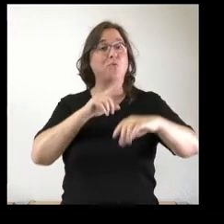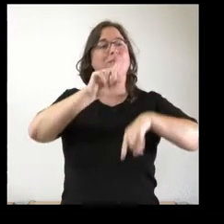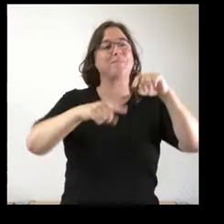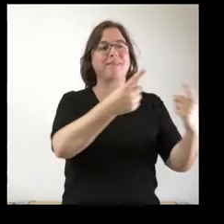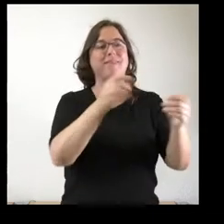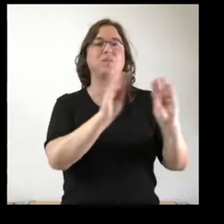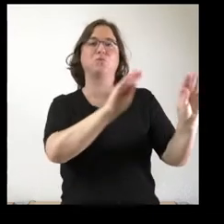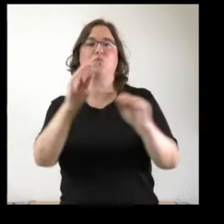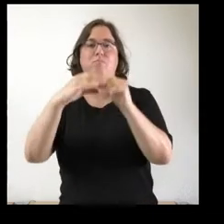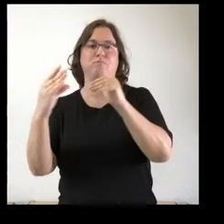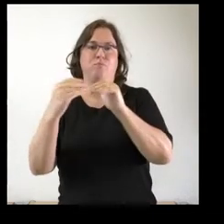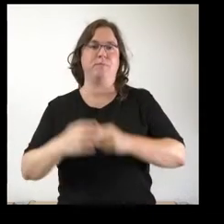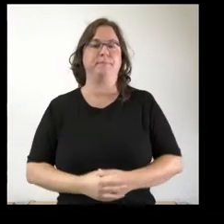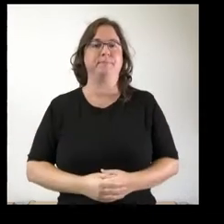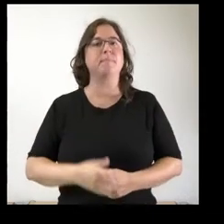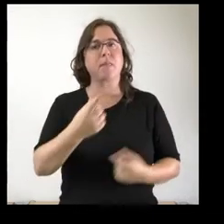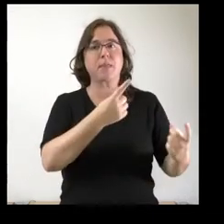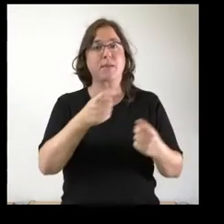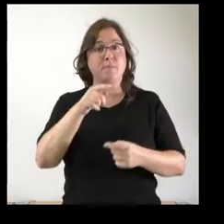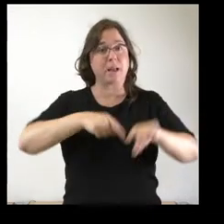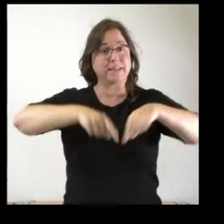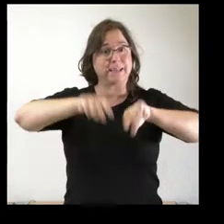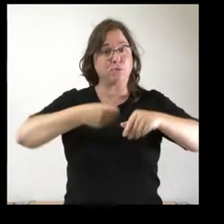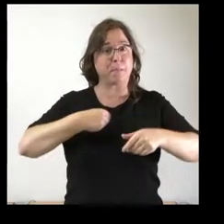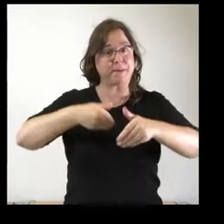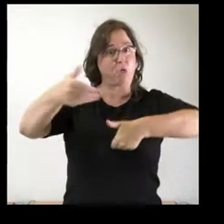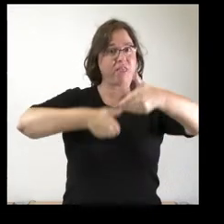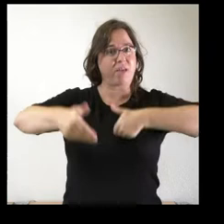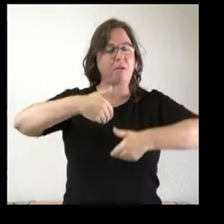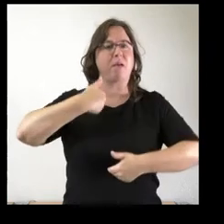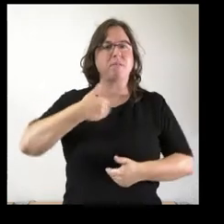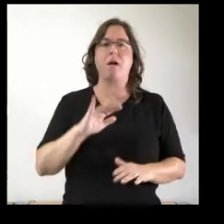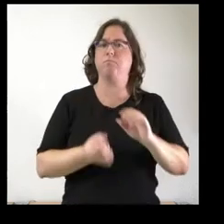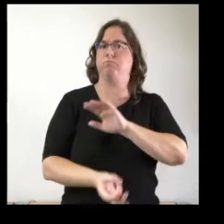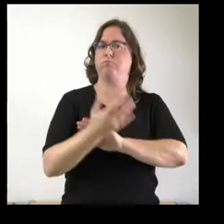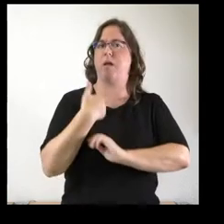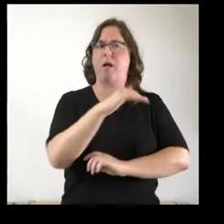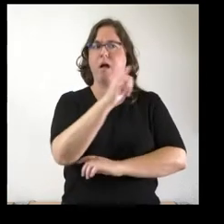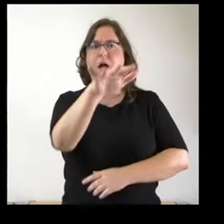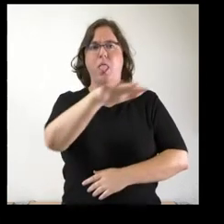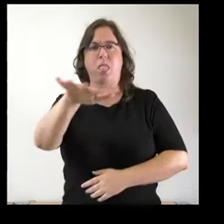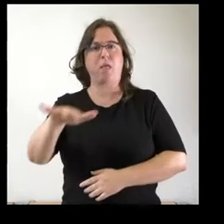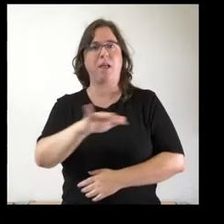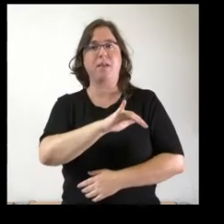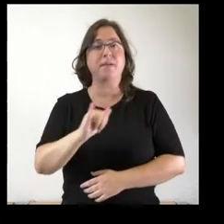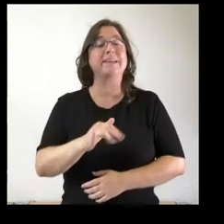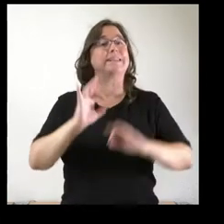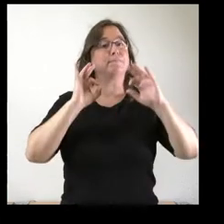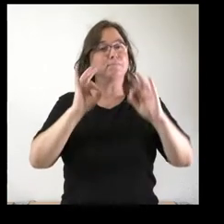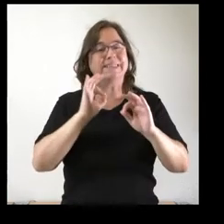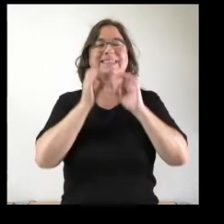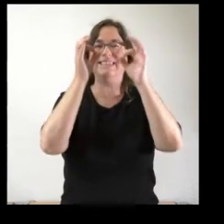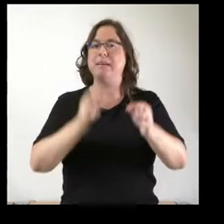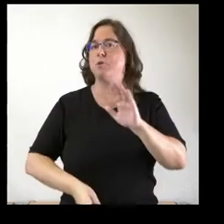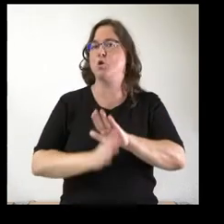viajeros. Y he de destacar que este transporte a la demanda, que ya tenemos implantado en numerosas zonas, es y seguirá siendo gratuito